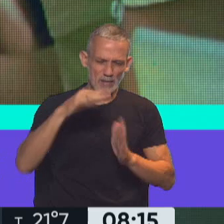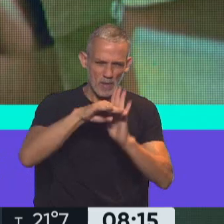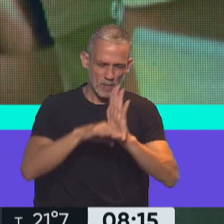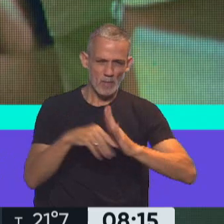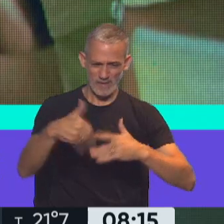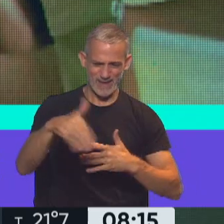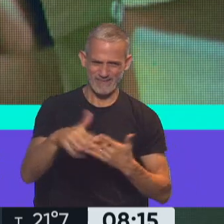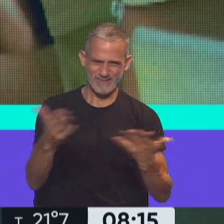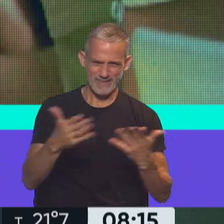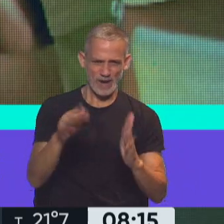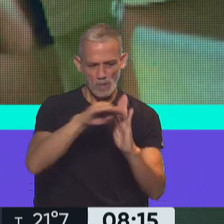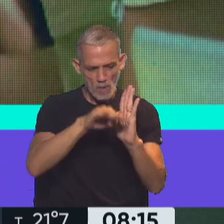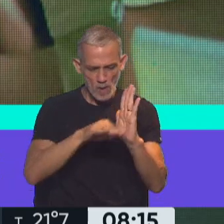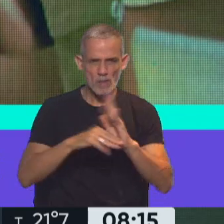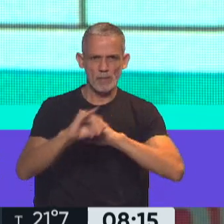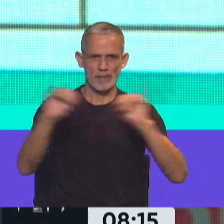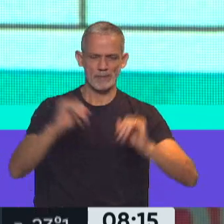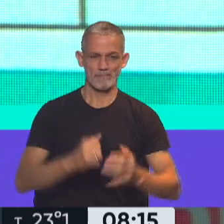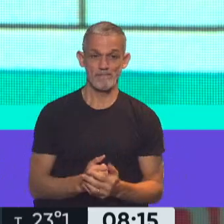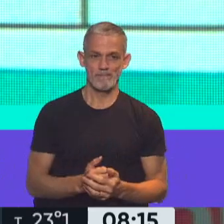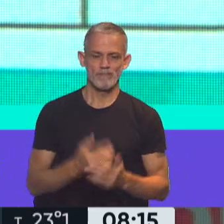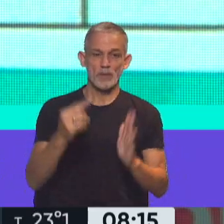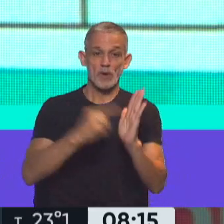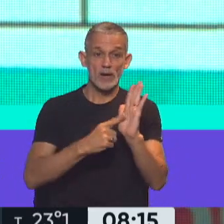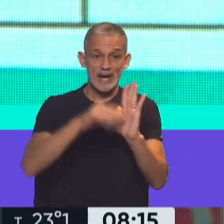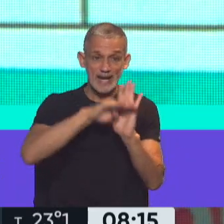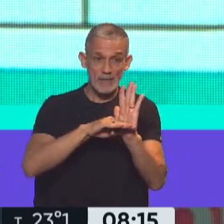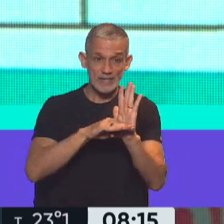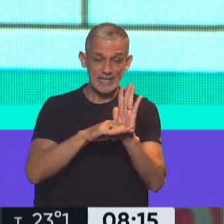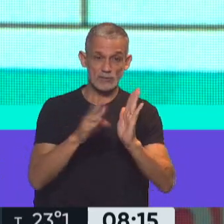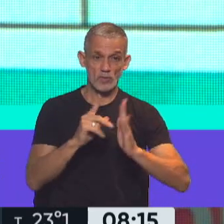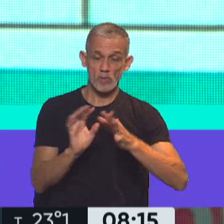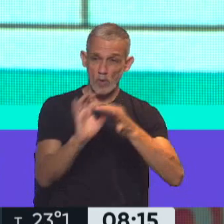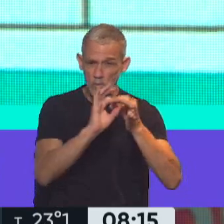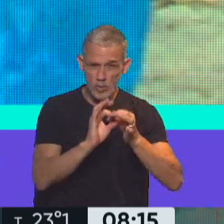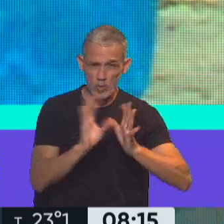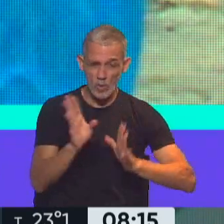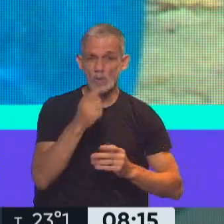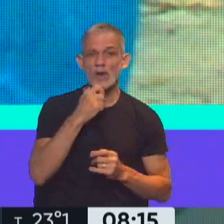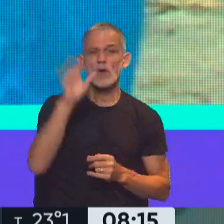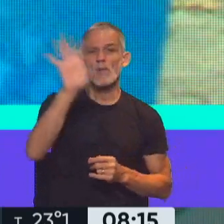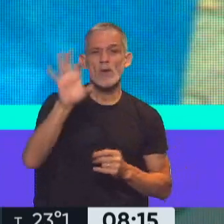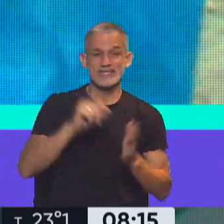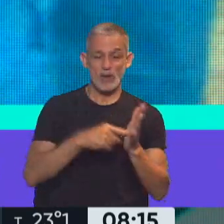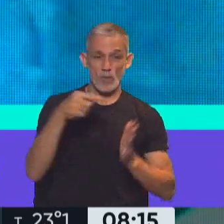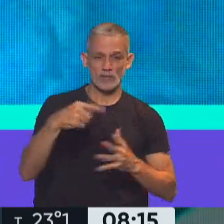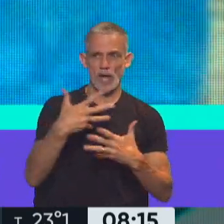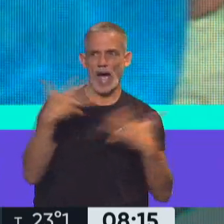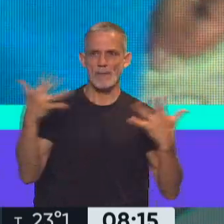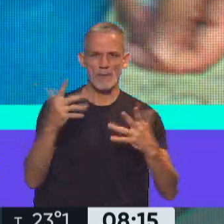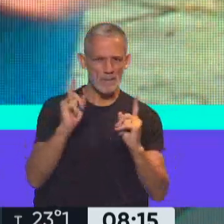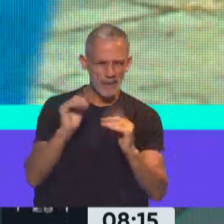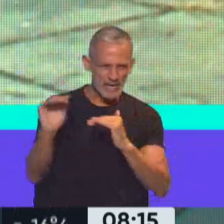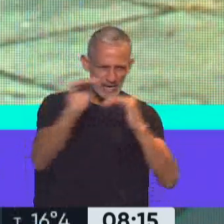sabemos que en estos días va finalmente a surgir pero esa reglamentación y ese criterio sería unificado por ejemplo en una provincia como buenos aires que es tan grande un